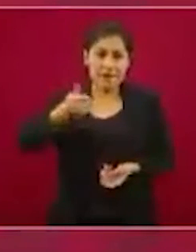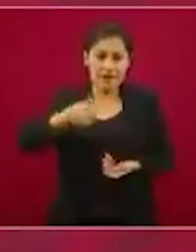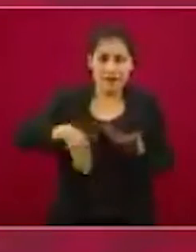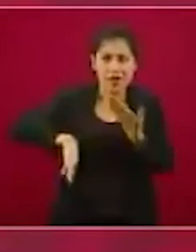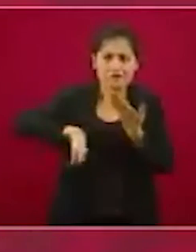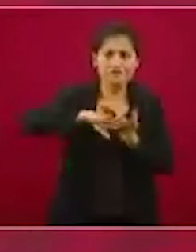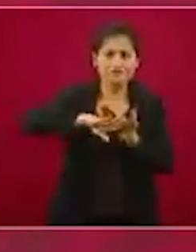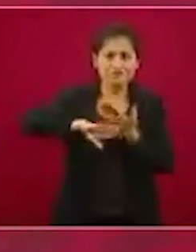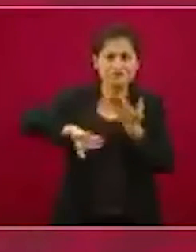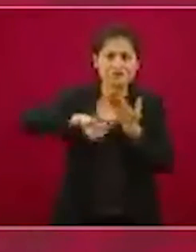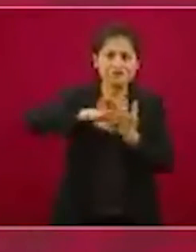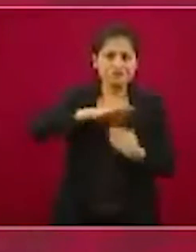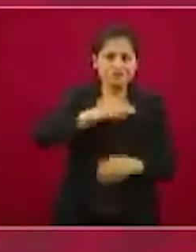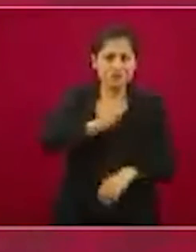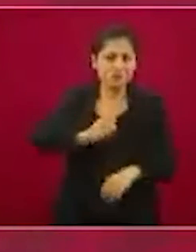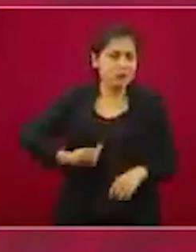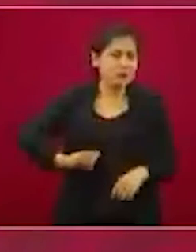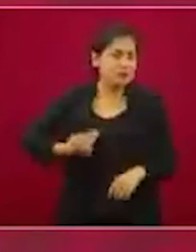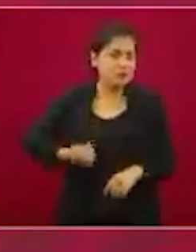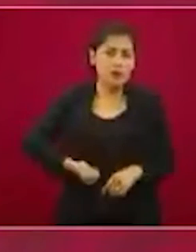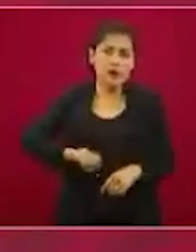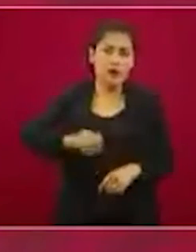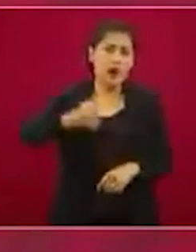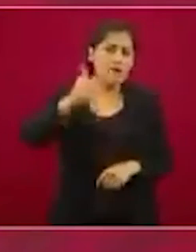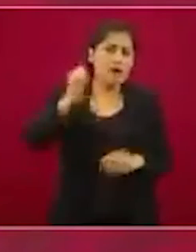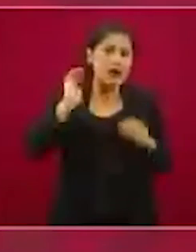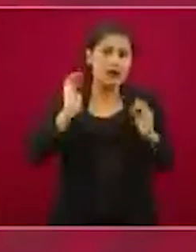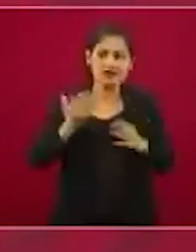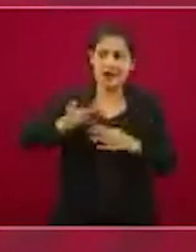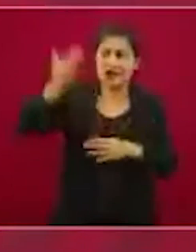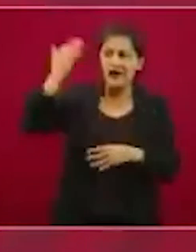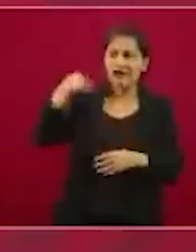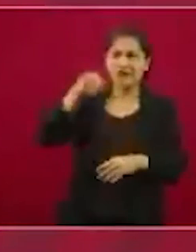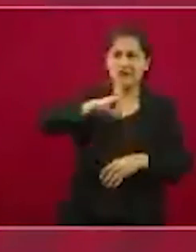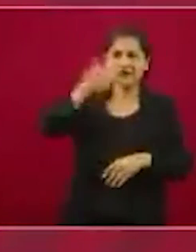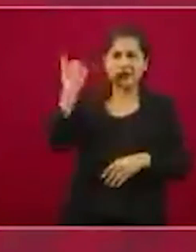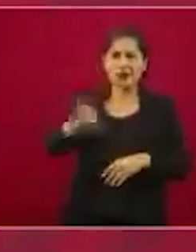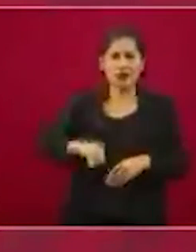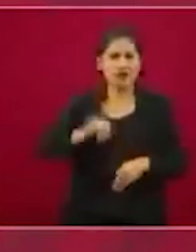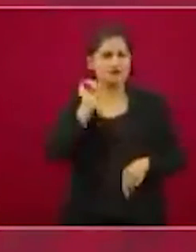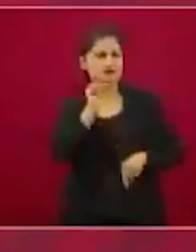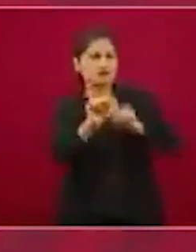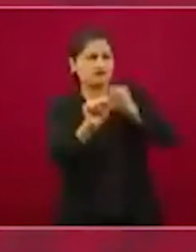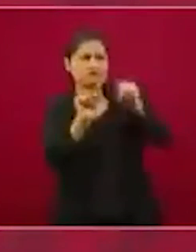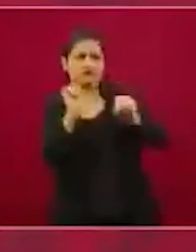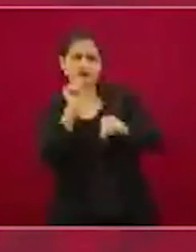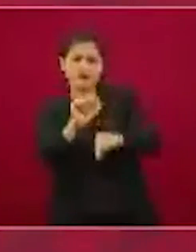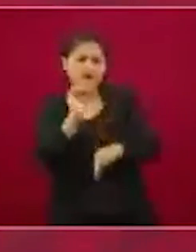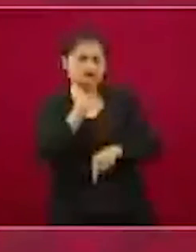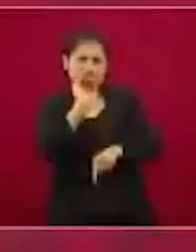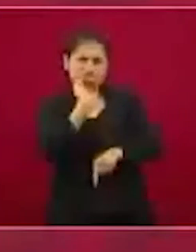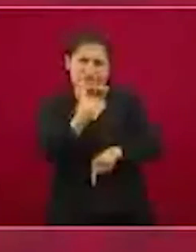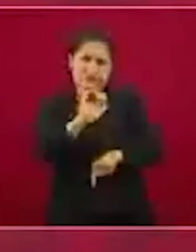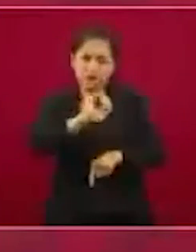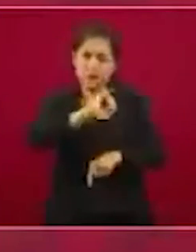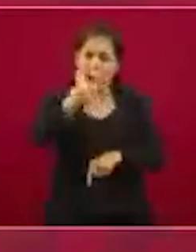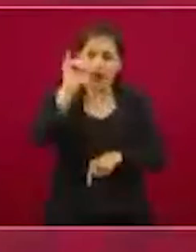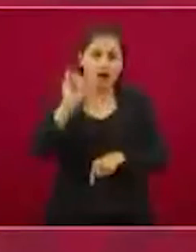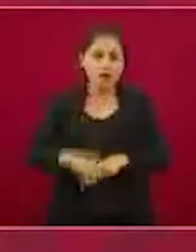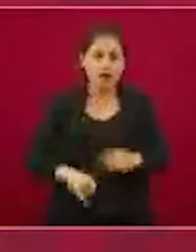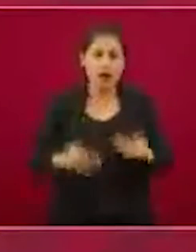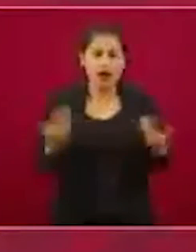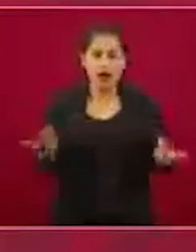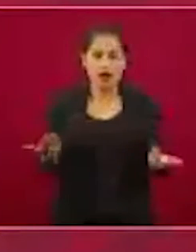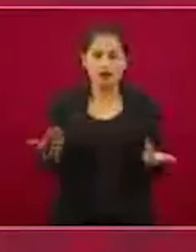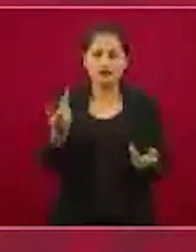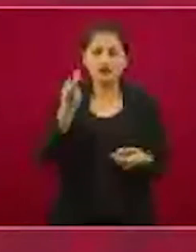un punto de inflexión para apuntar a los cambios económicos y sociales que su gobierno ha emprendido para eliminar las brechas de desigualdad que